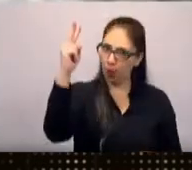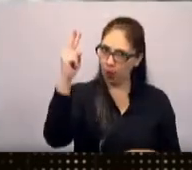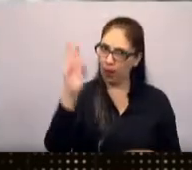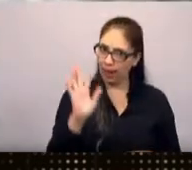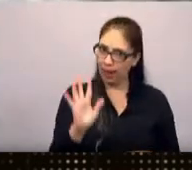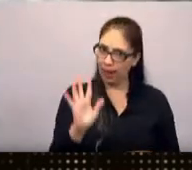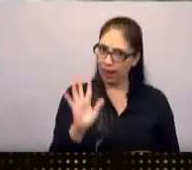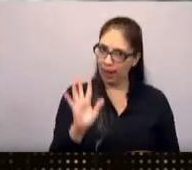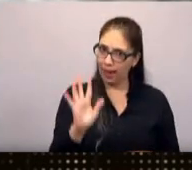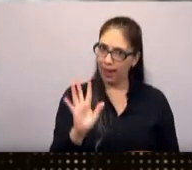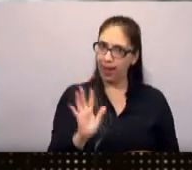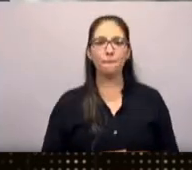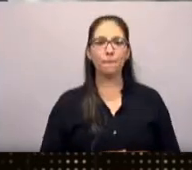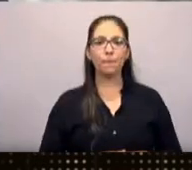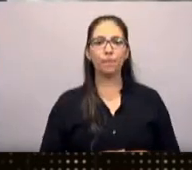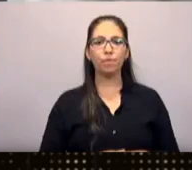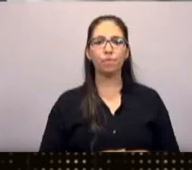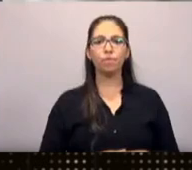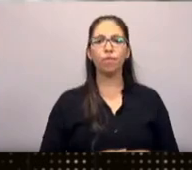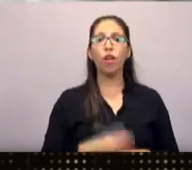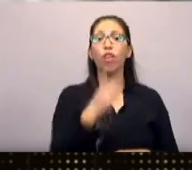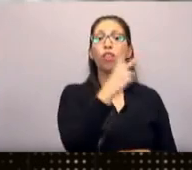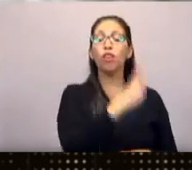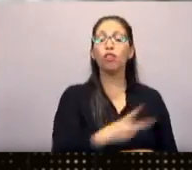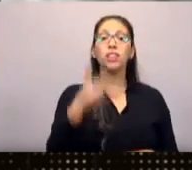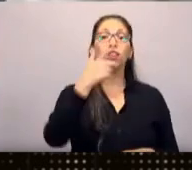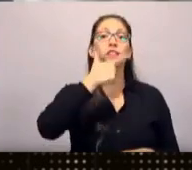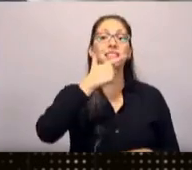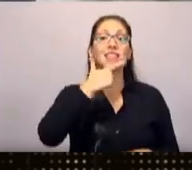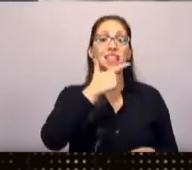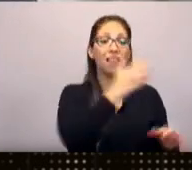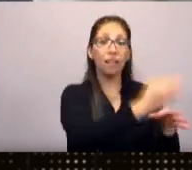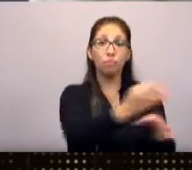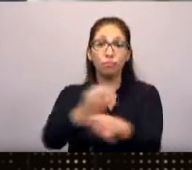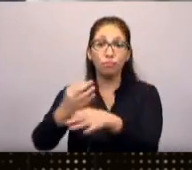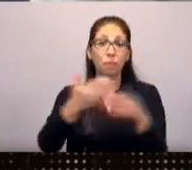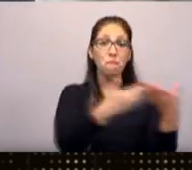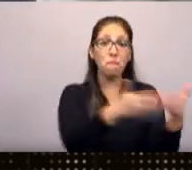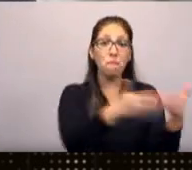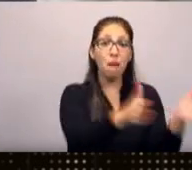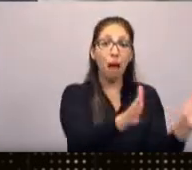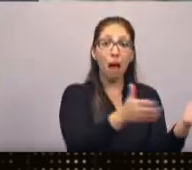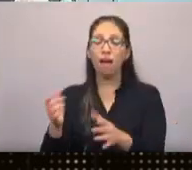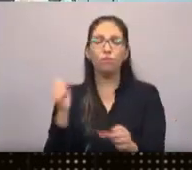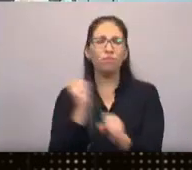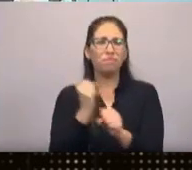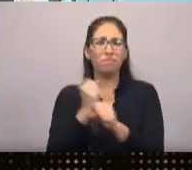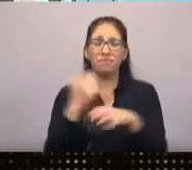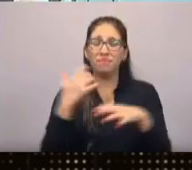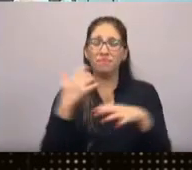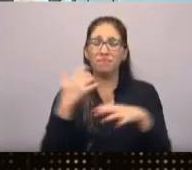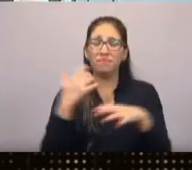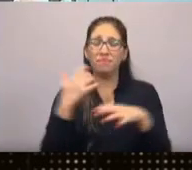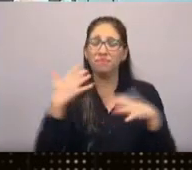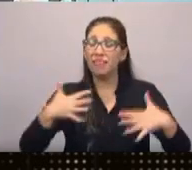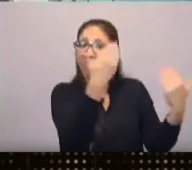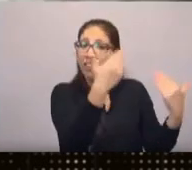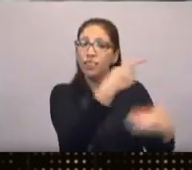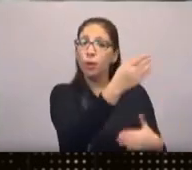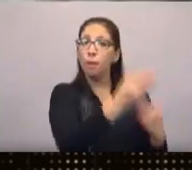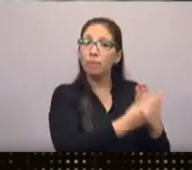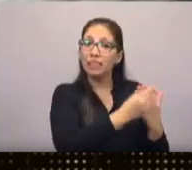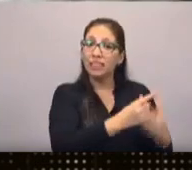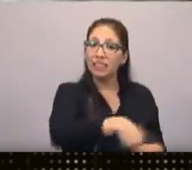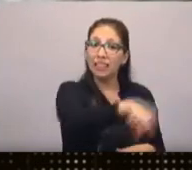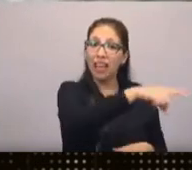porque haber logrado inaugurar 217 toda una tarea Alberto que yo Quiero felicitar al